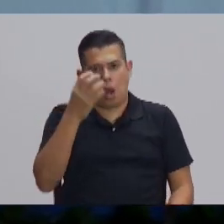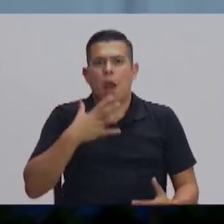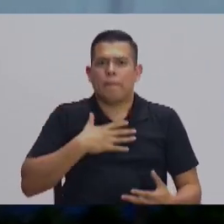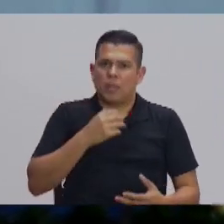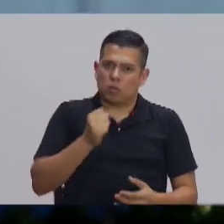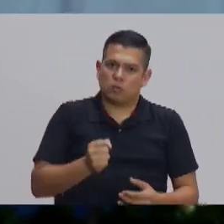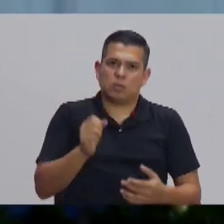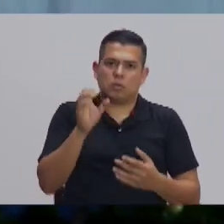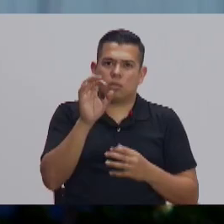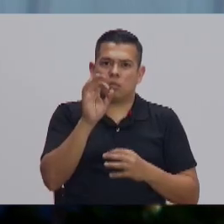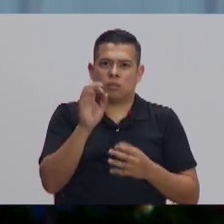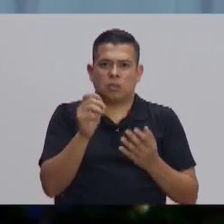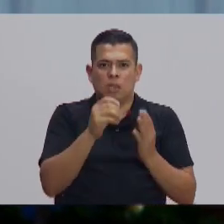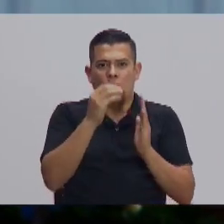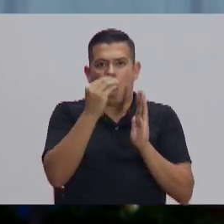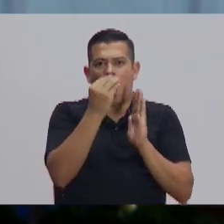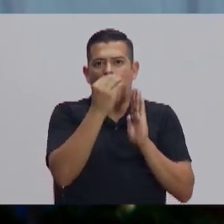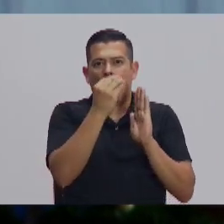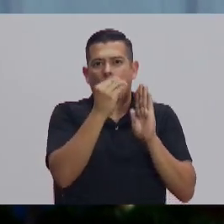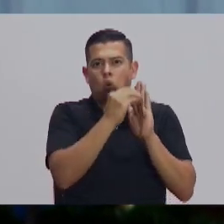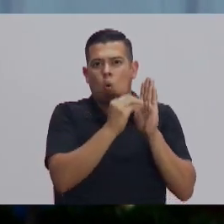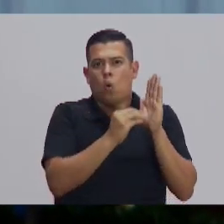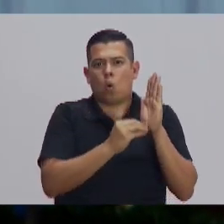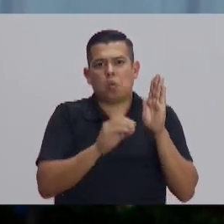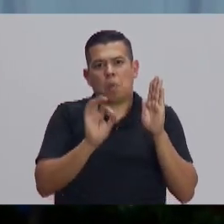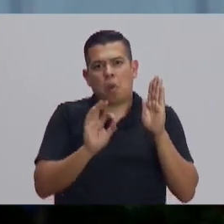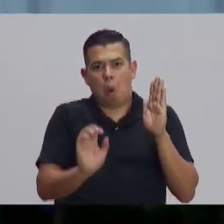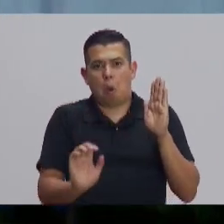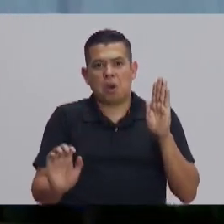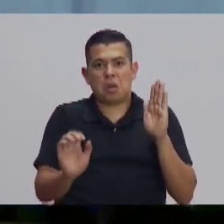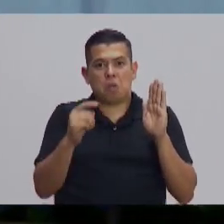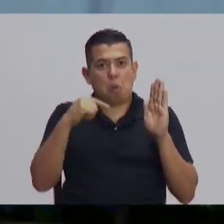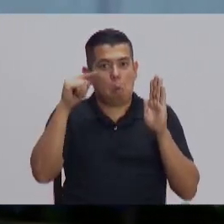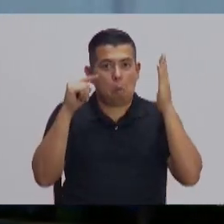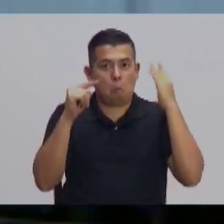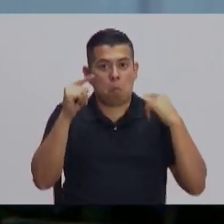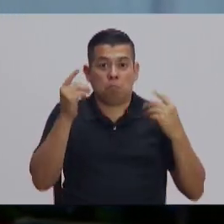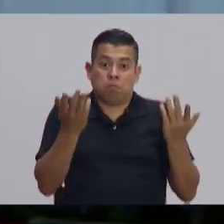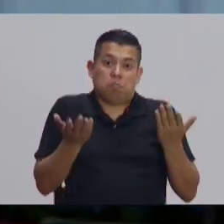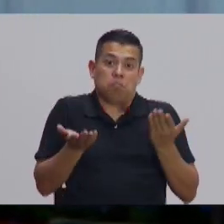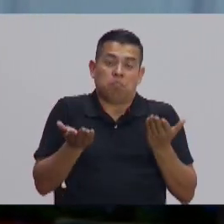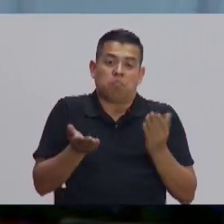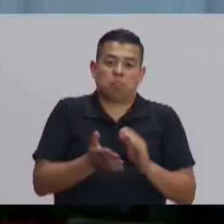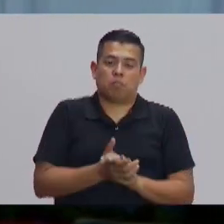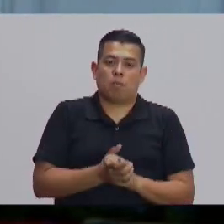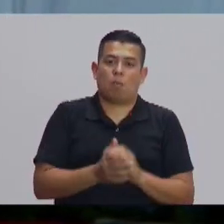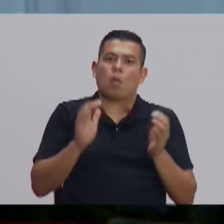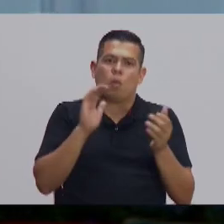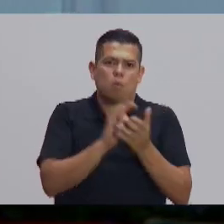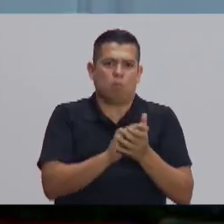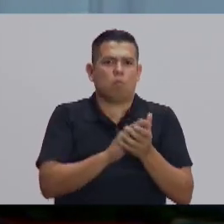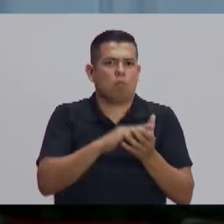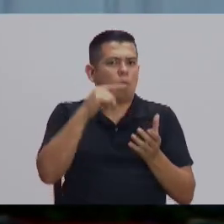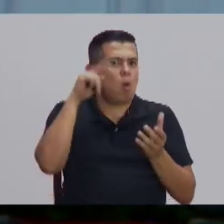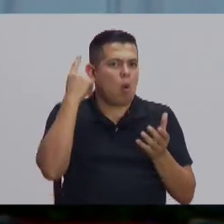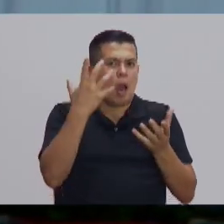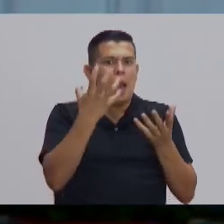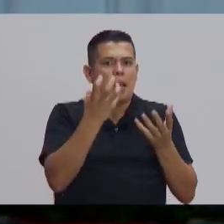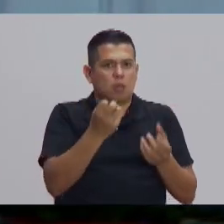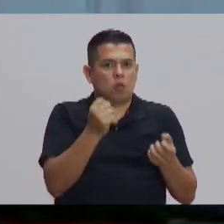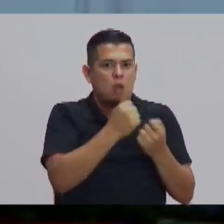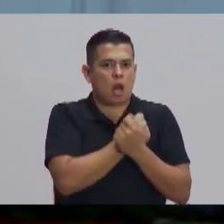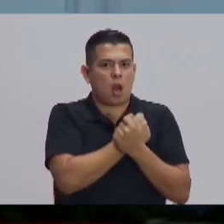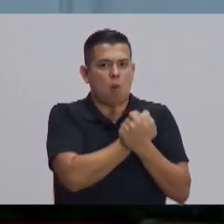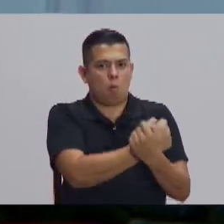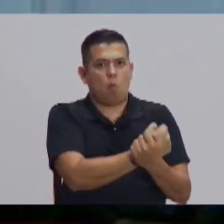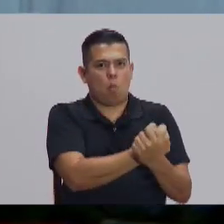gustaría mejorar mis calificaciones tal vez desee un niño o una niña a mí me gustaría dice un esposo recuperar el